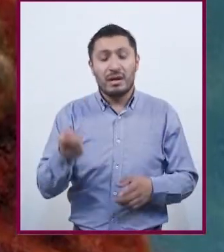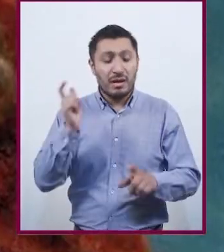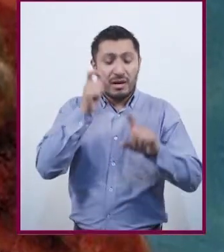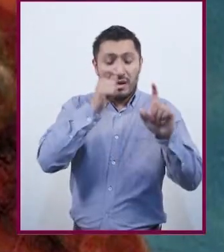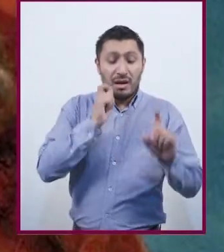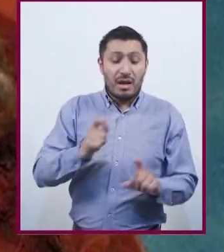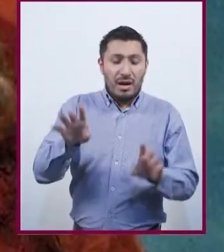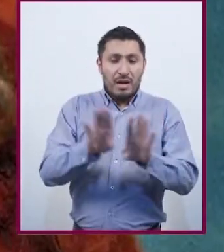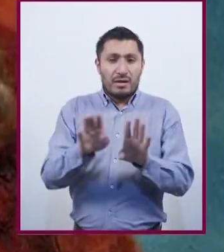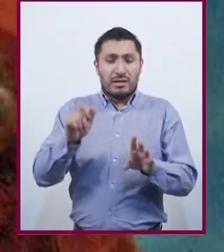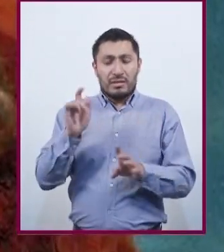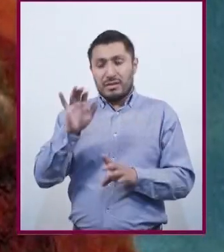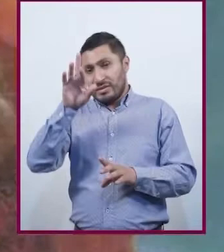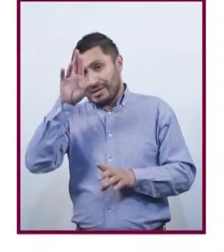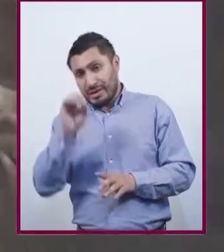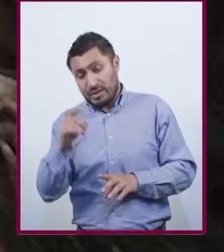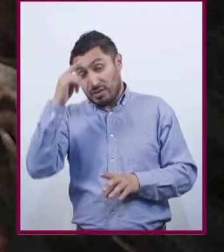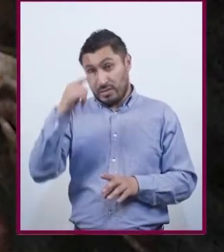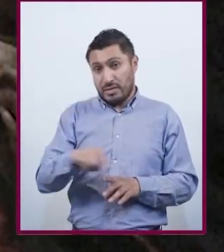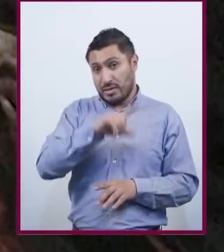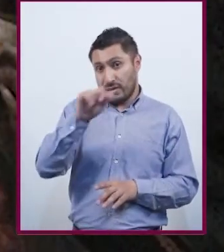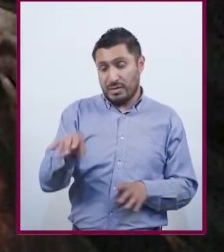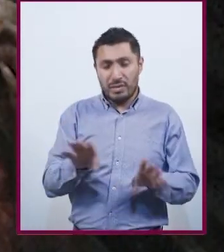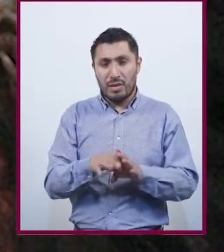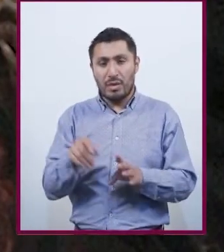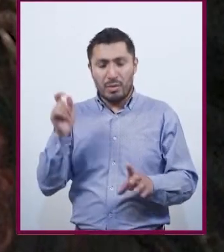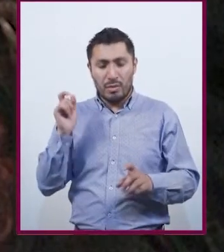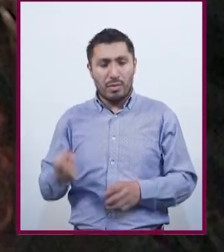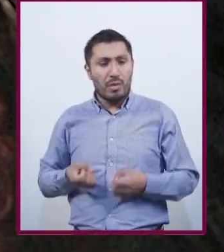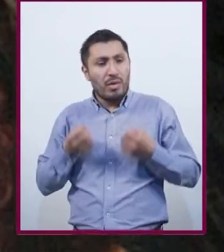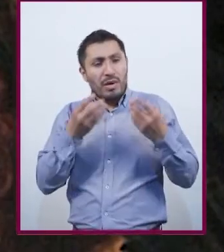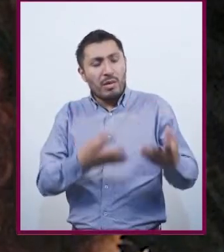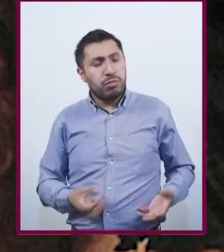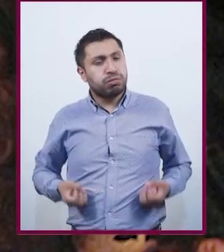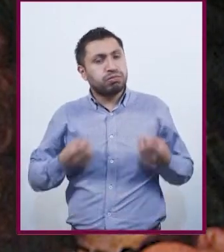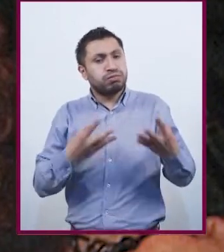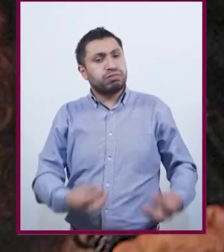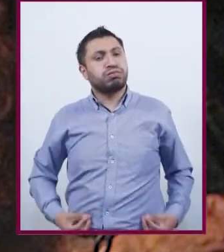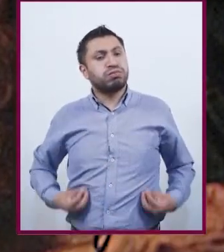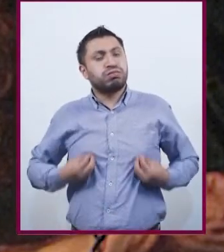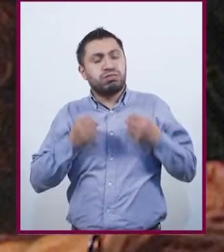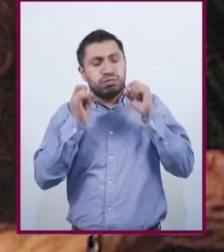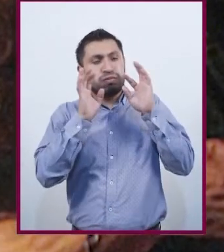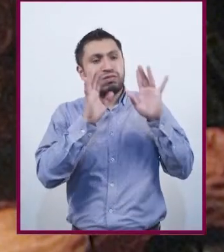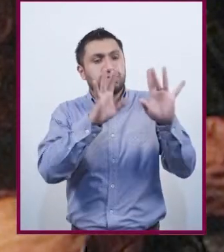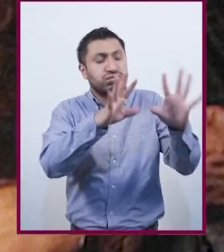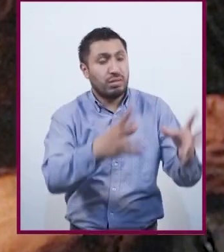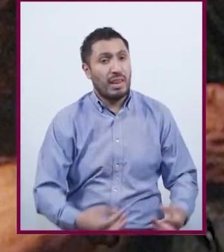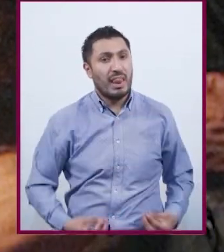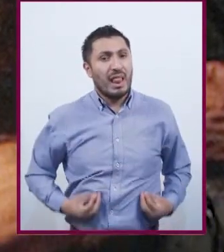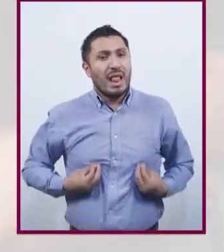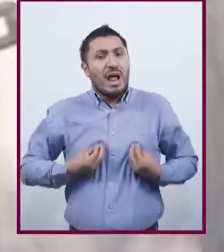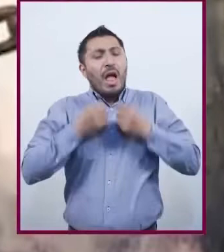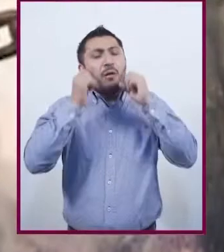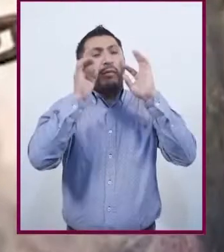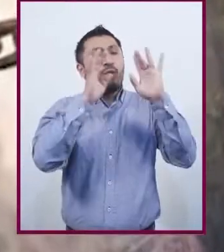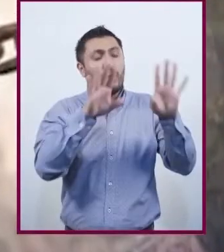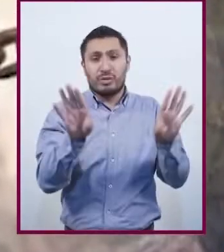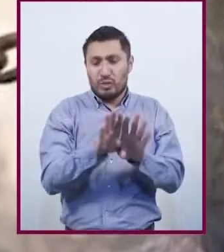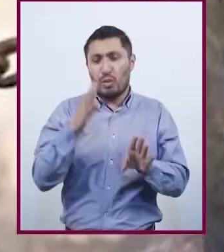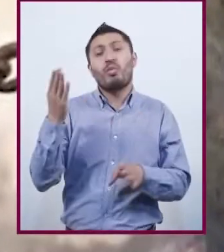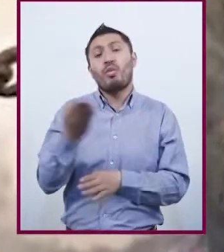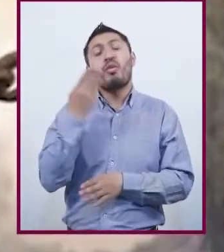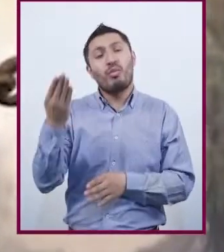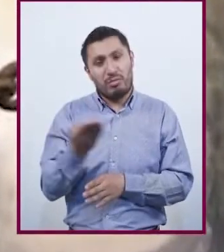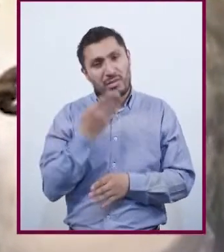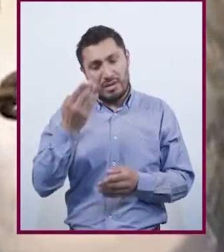dedica a formar hombres con arcilla como lo haría un alfarero, para después insuflarles vida a través de su aliento, como